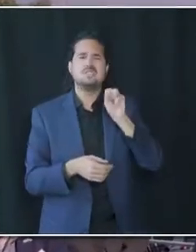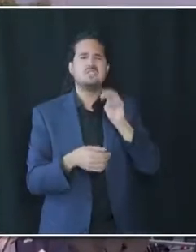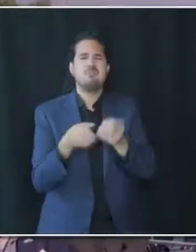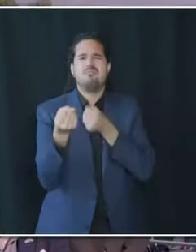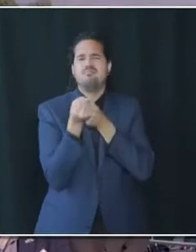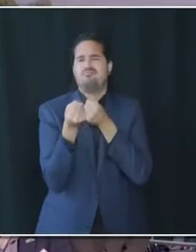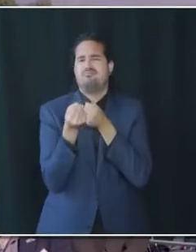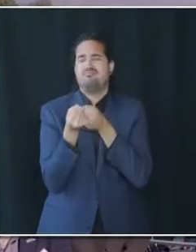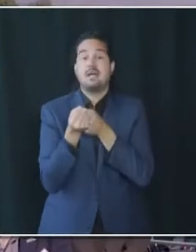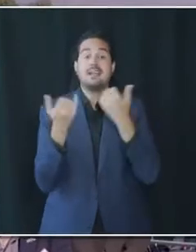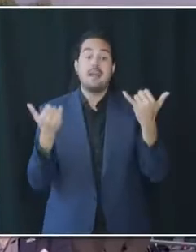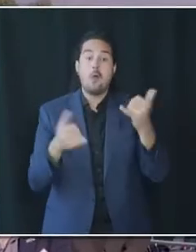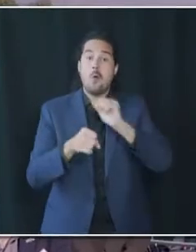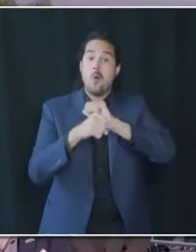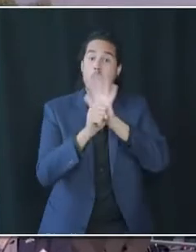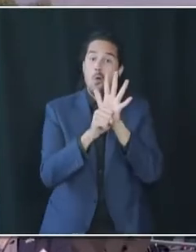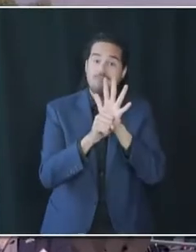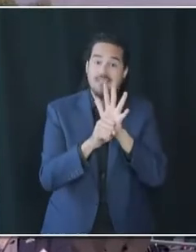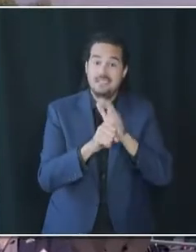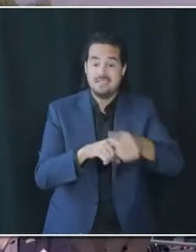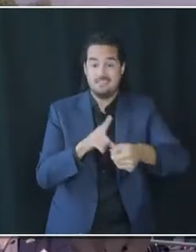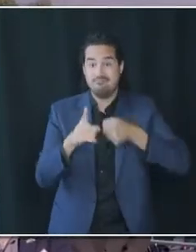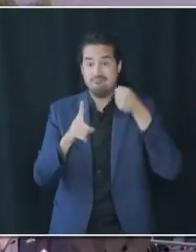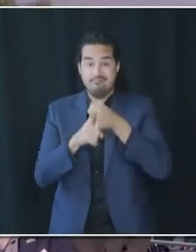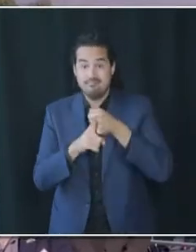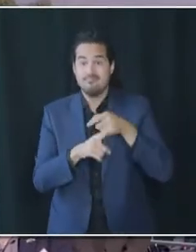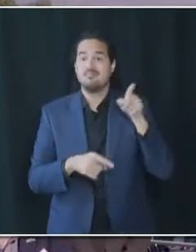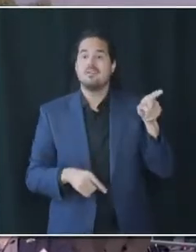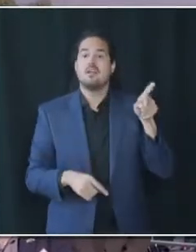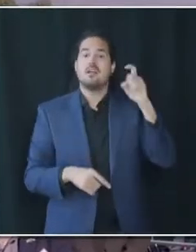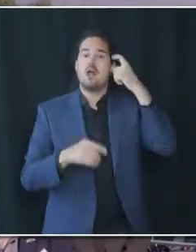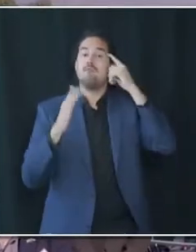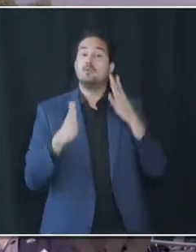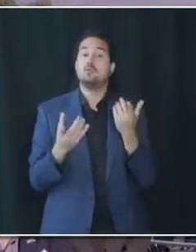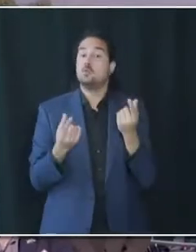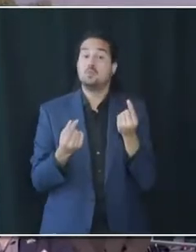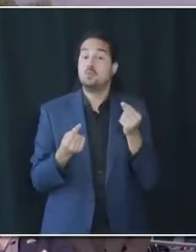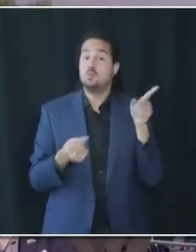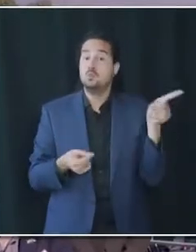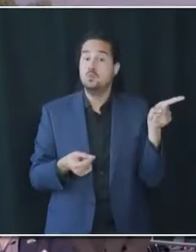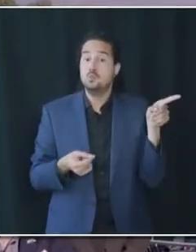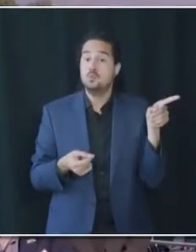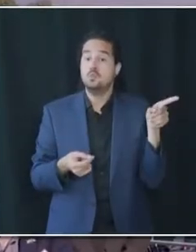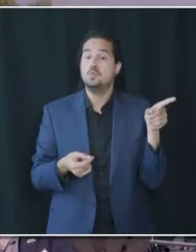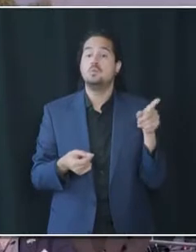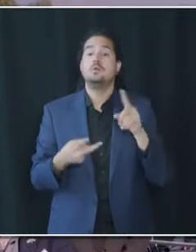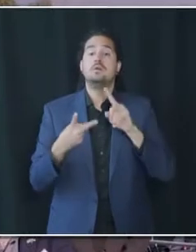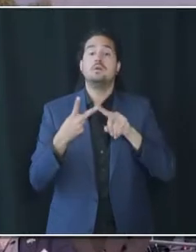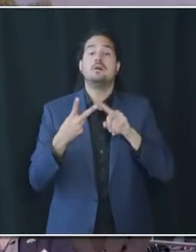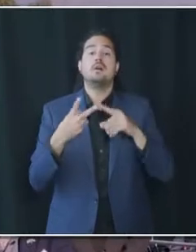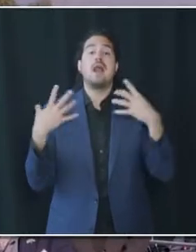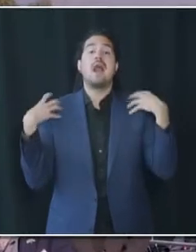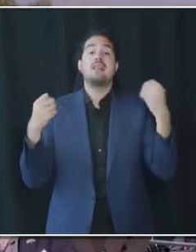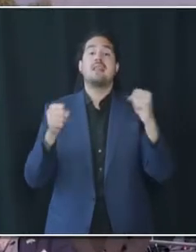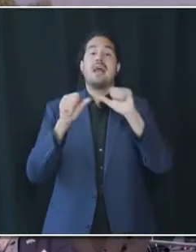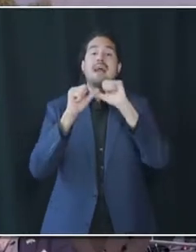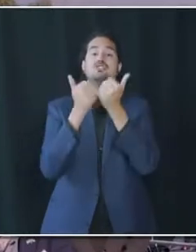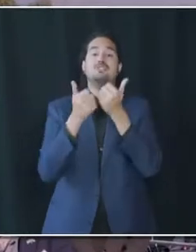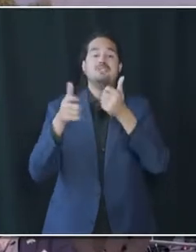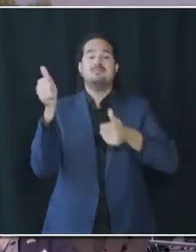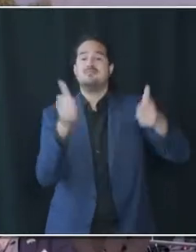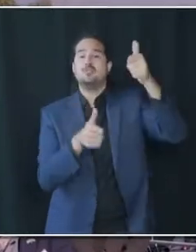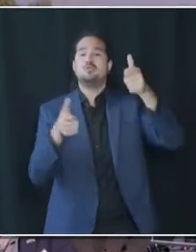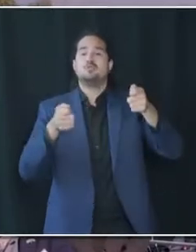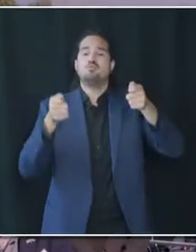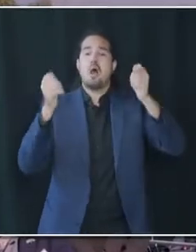su gobierno director de la agencia de sanidad el doctor gary y otros han estado